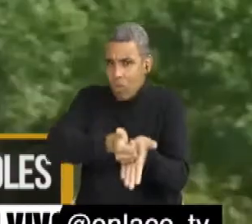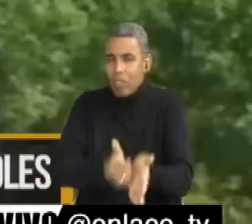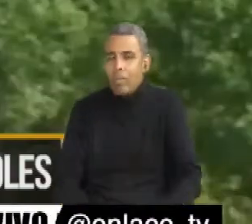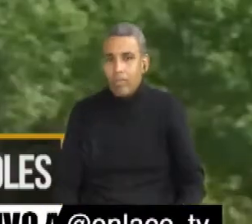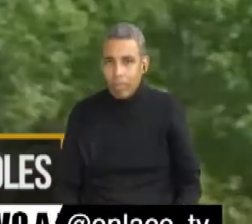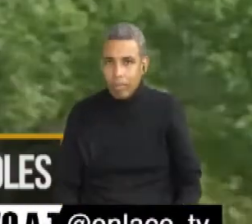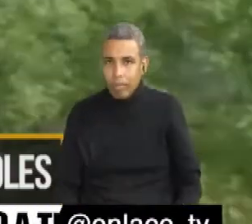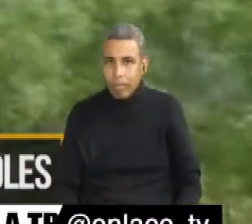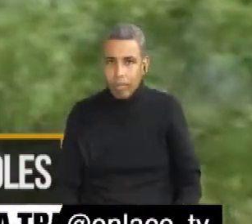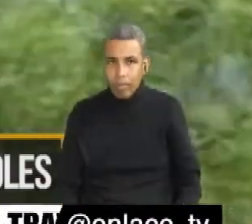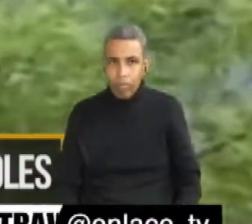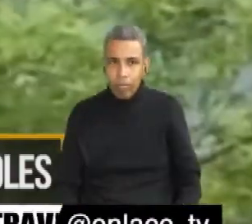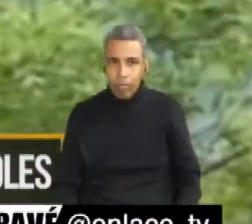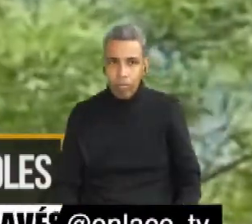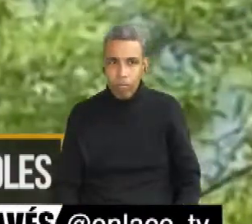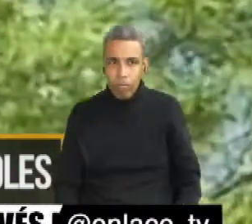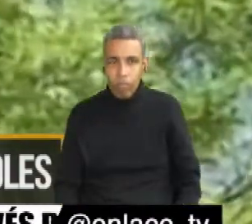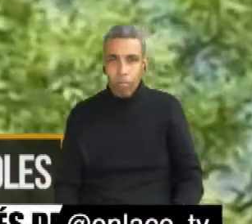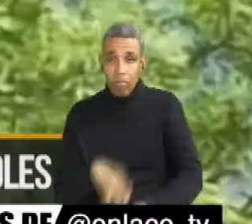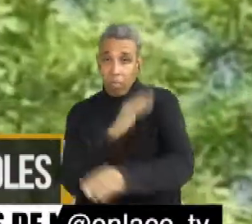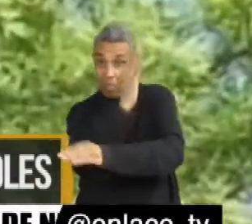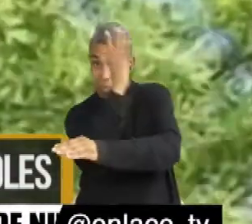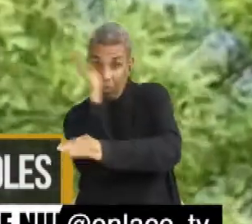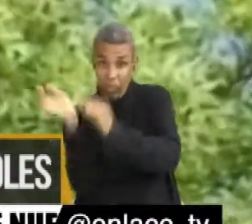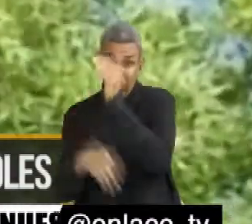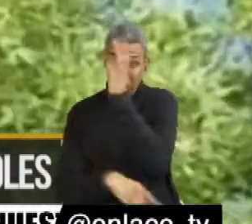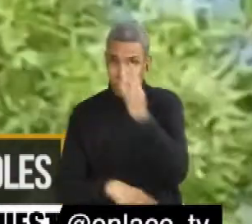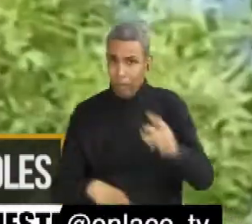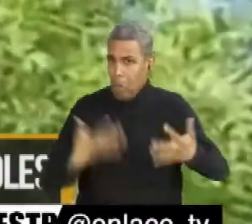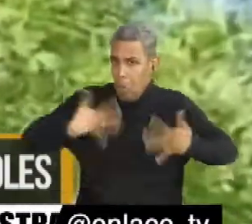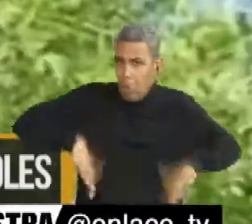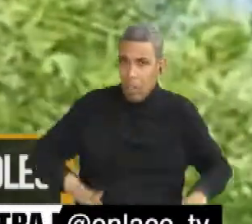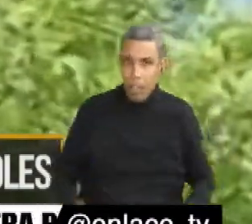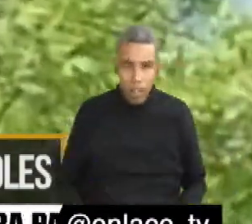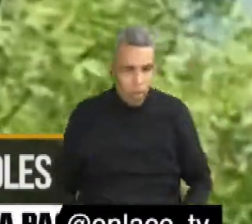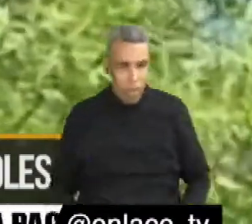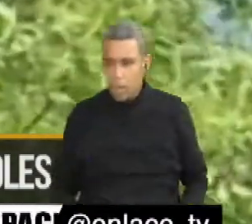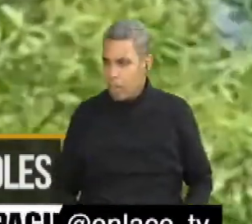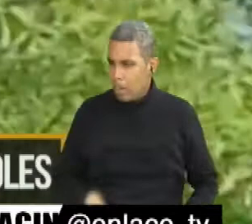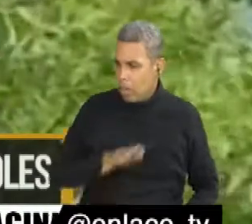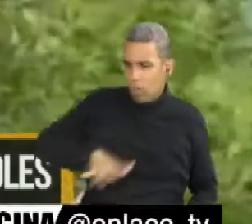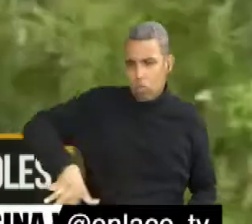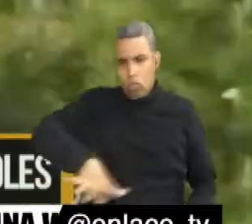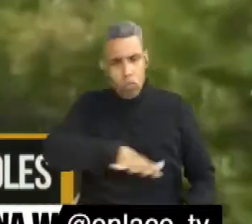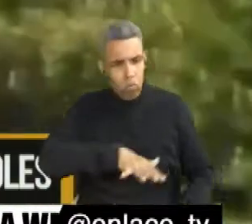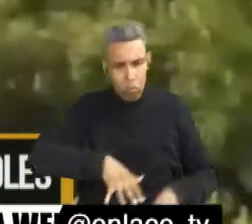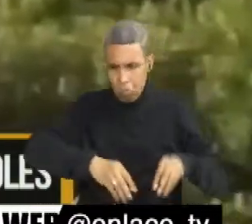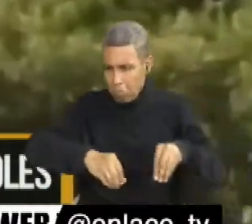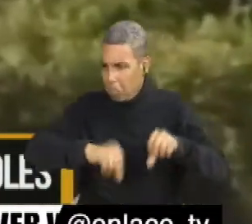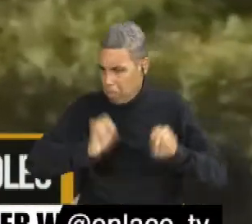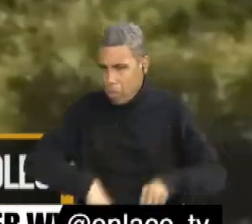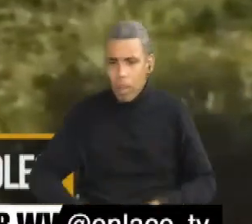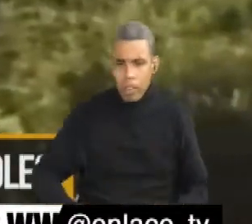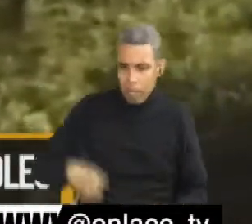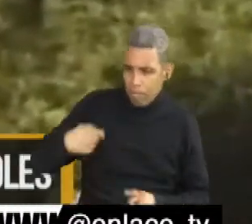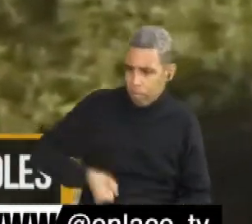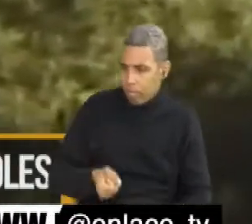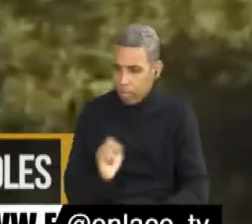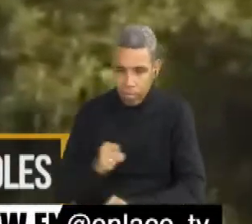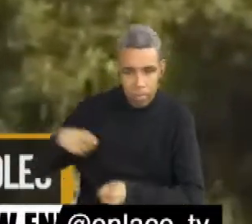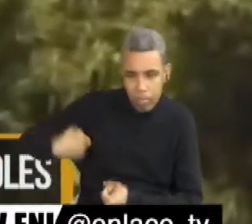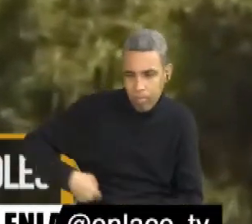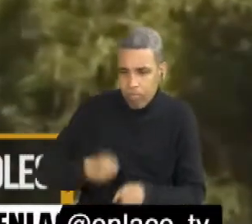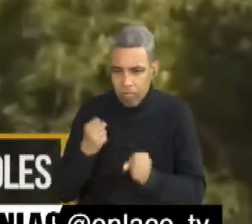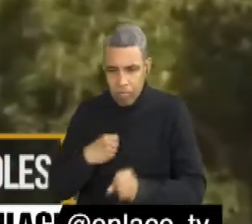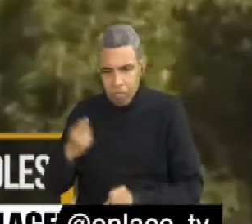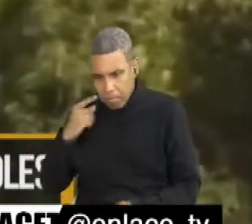todos los árboles que se quieren sembrar se pueden plantar en todos los sectores. Hay que revisar sus condiciones, que no generen impactos en las viviendas